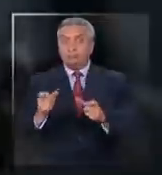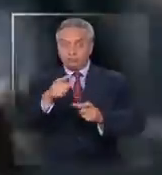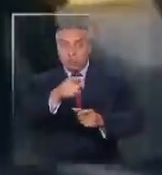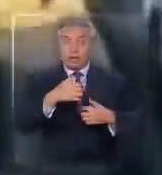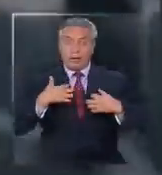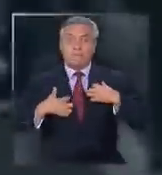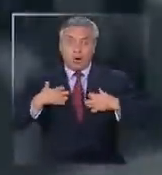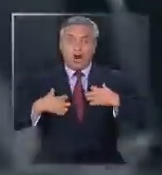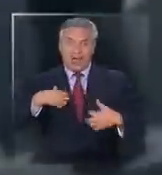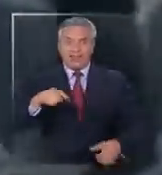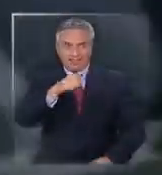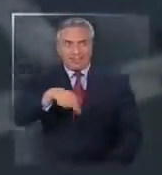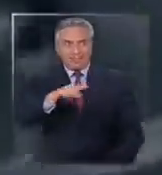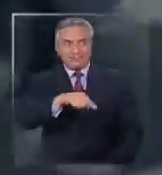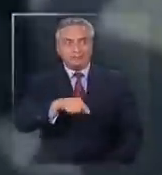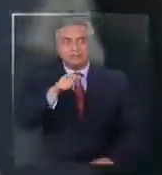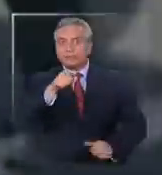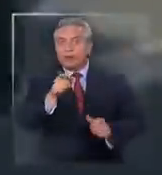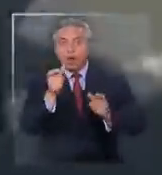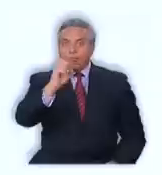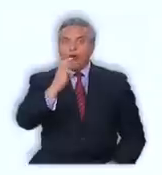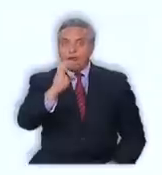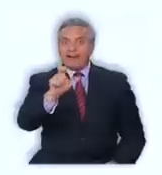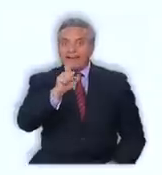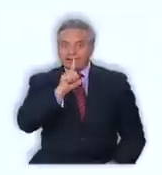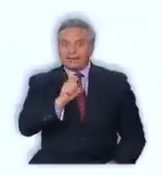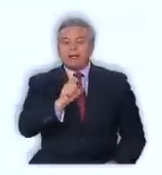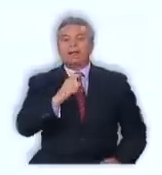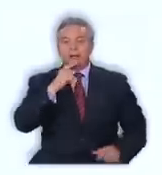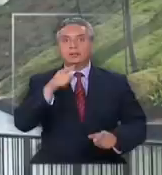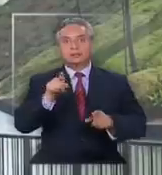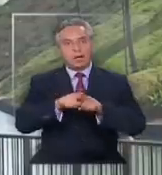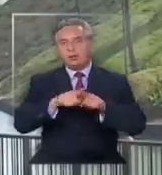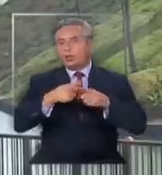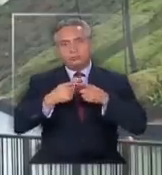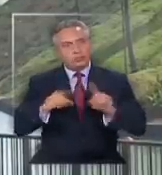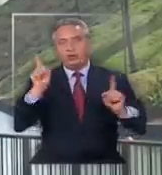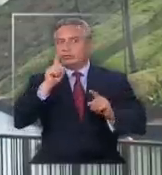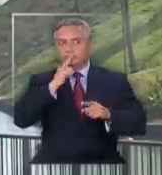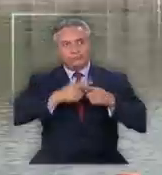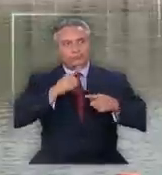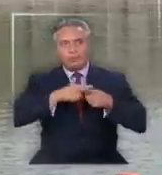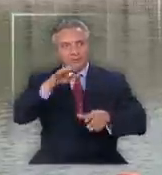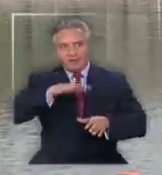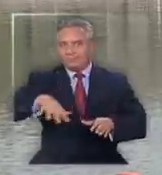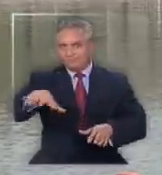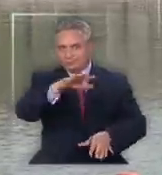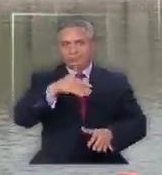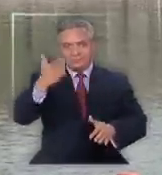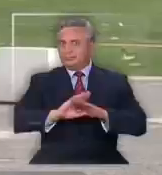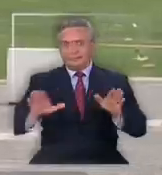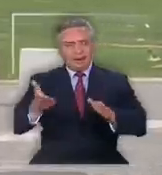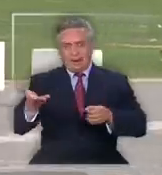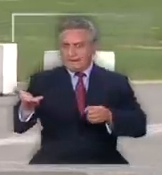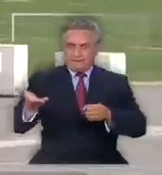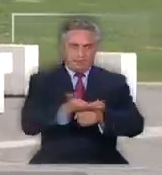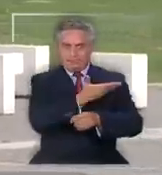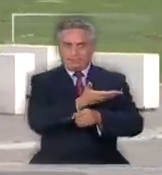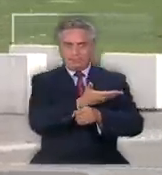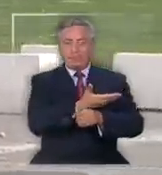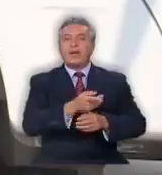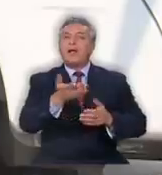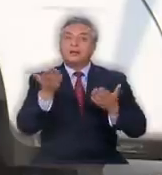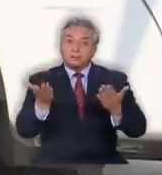gremio? Pero ese control pasó a descontrol de un momento. Dio otra denominación al recinto fluvial con el que se le había reconocido a Poblete. Nada de su